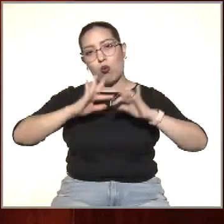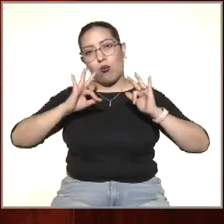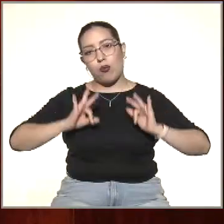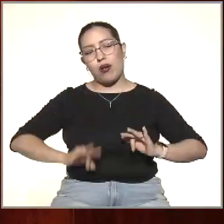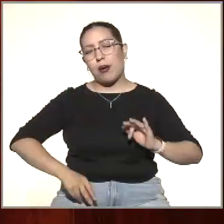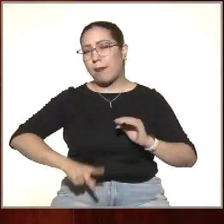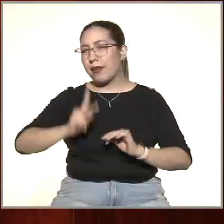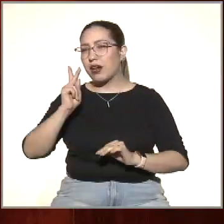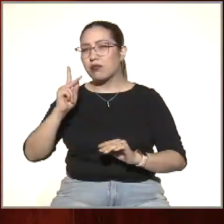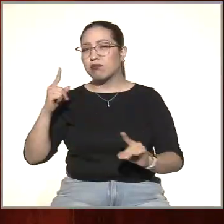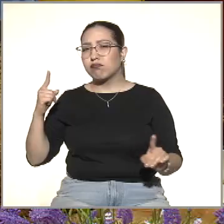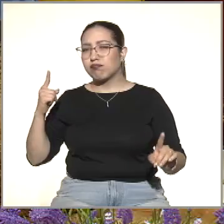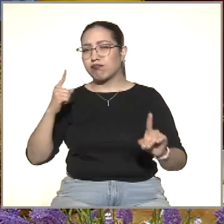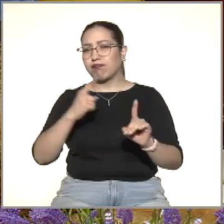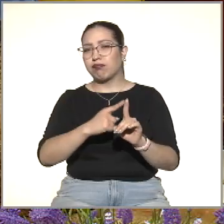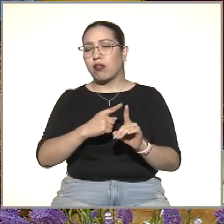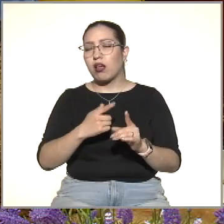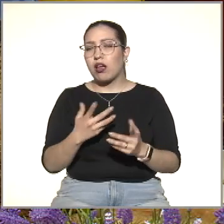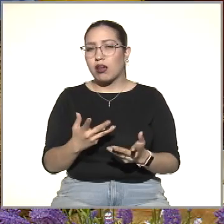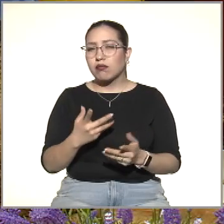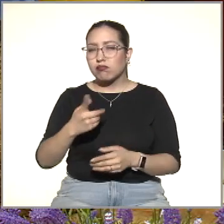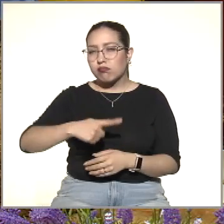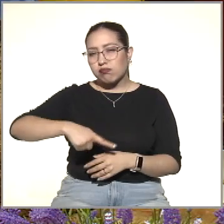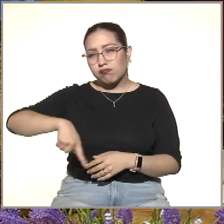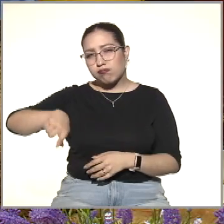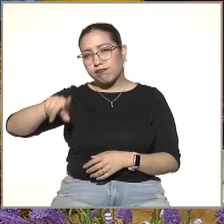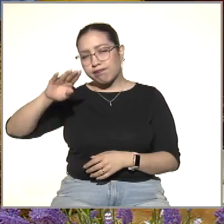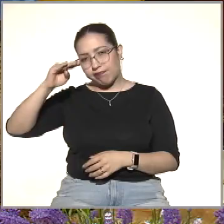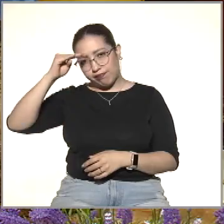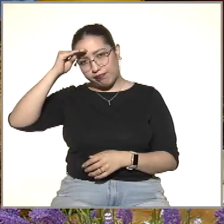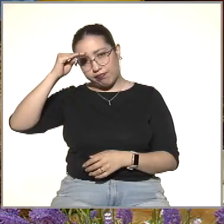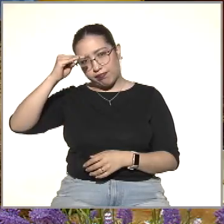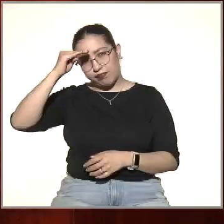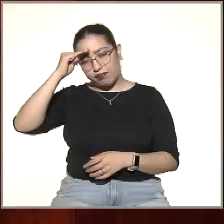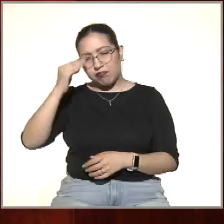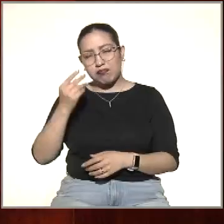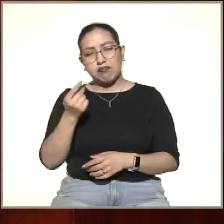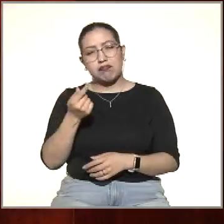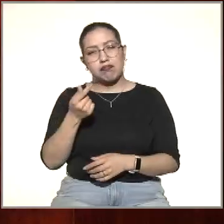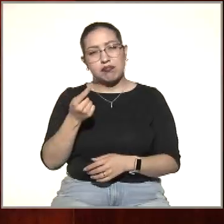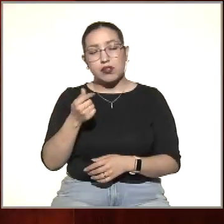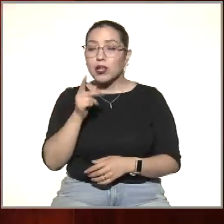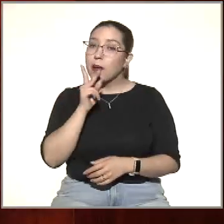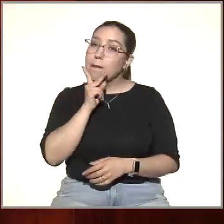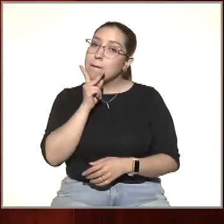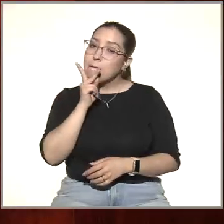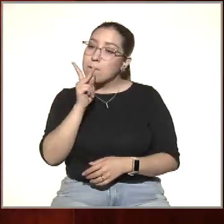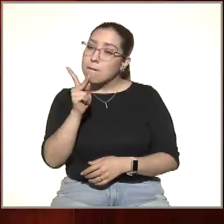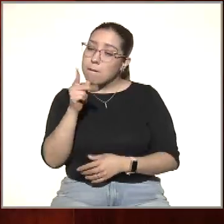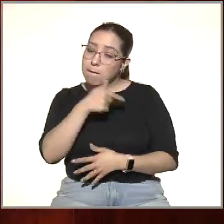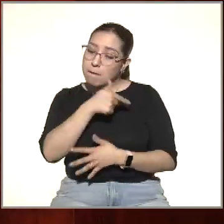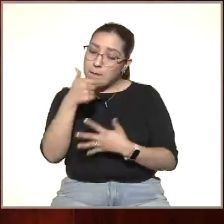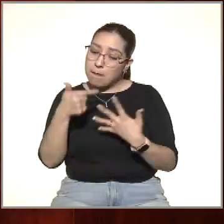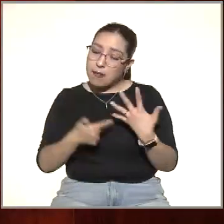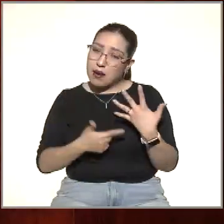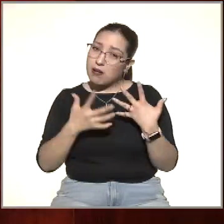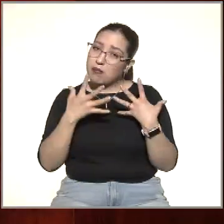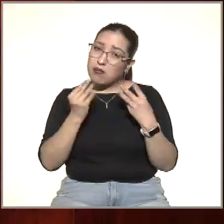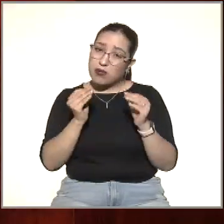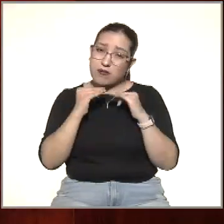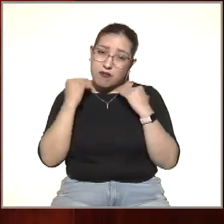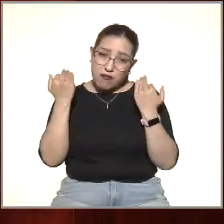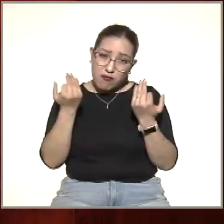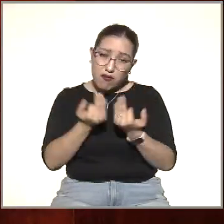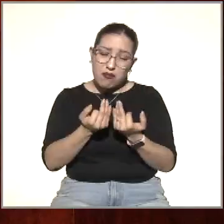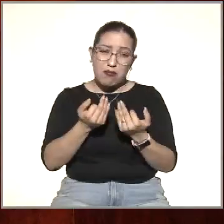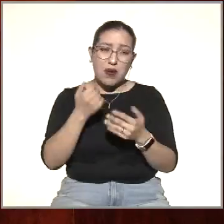aquí? Vamos a pensar tantito, ¿no? Creo que vamos a pensar tantito en que las palabras tienen muchísimos colores, lo decía también el